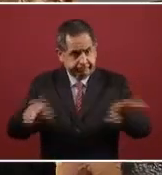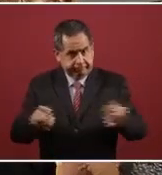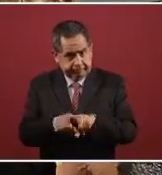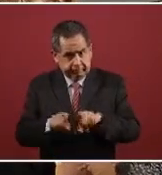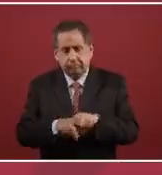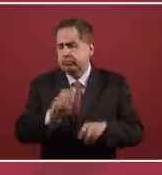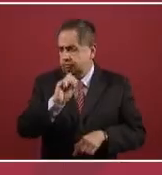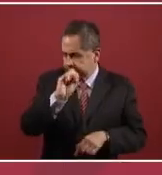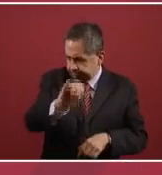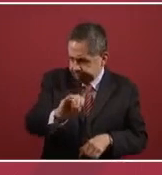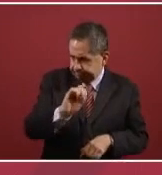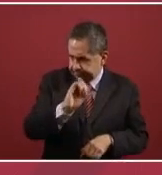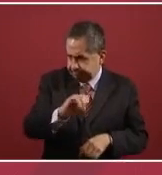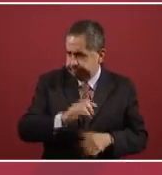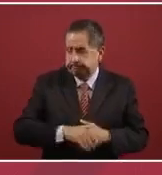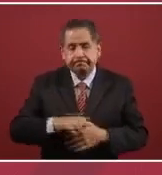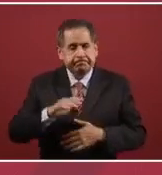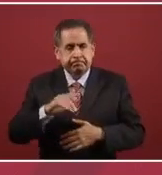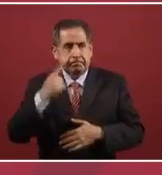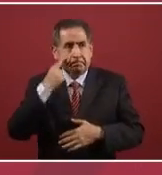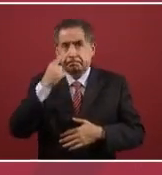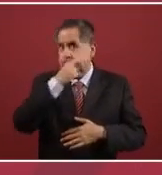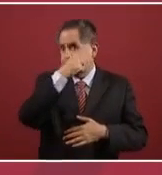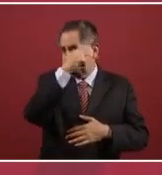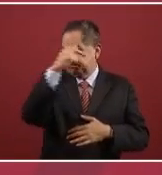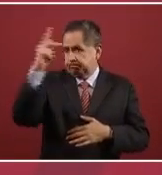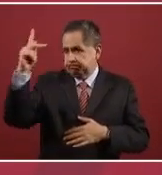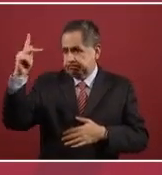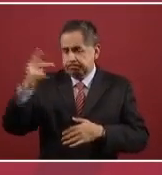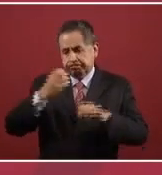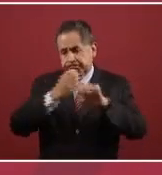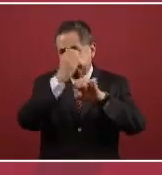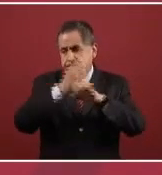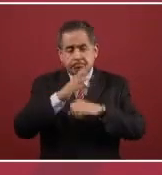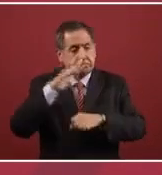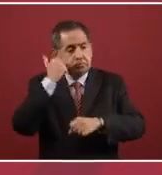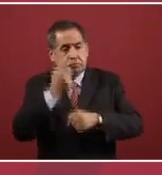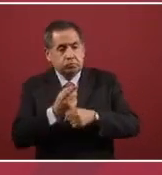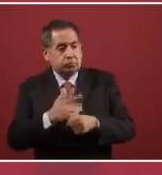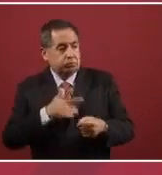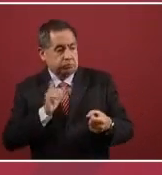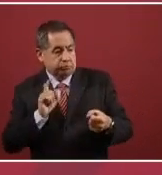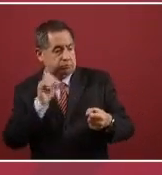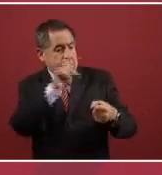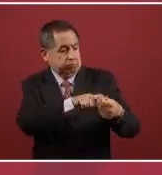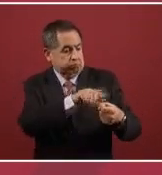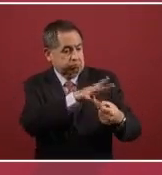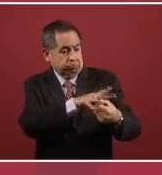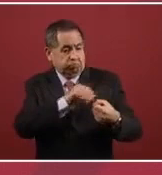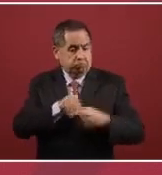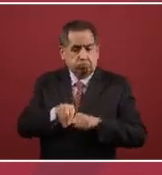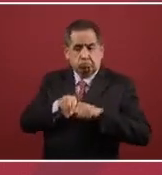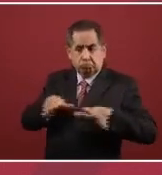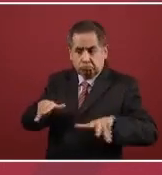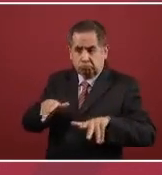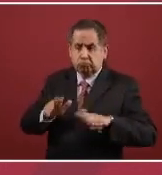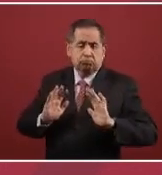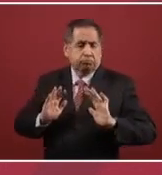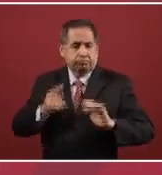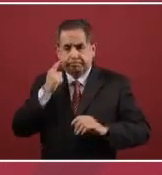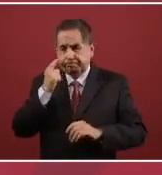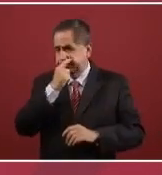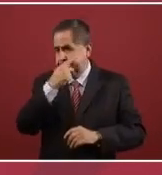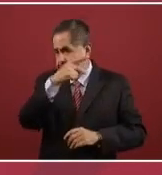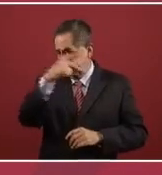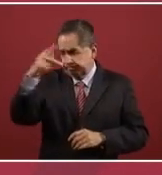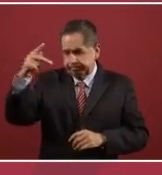voluntario en el caso de las radiodifusoras culturales, universitarias, estatales